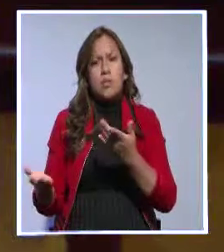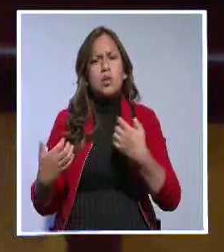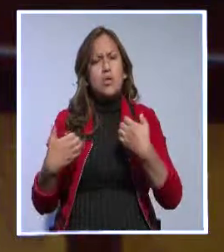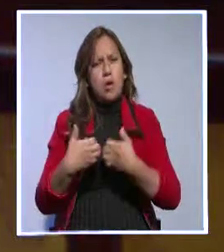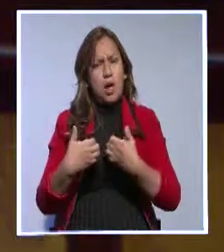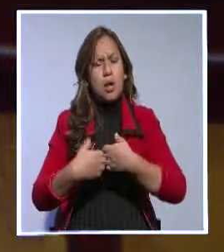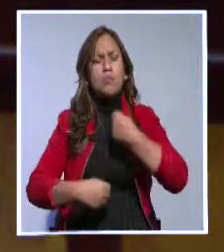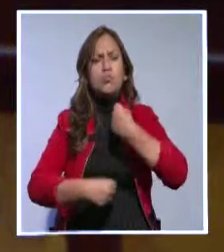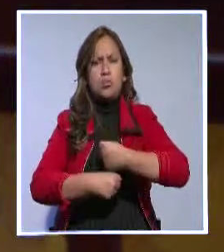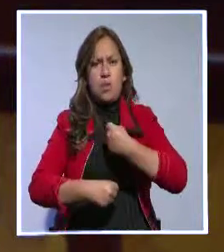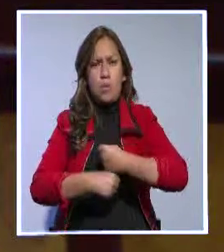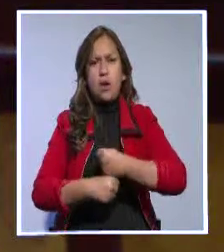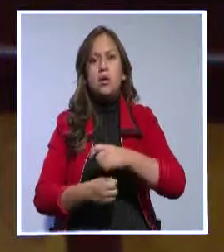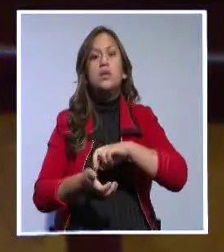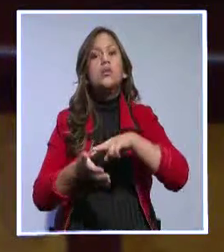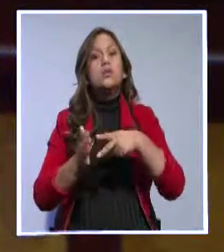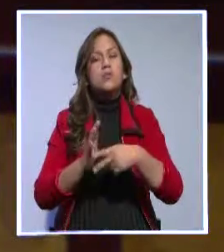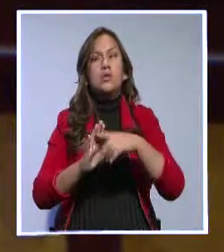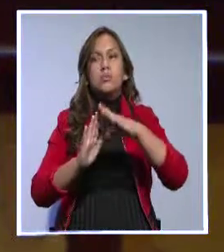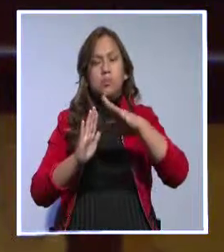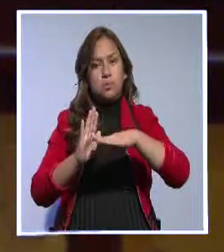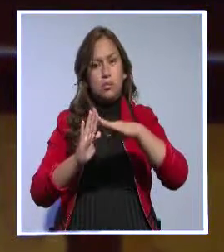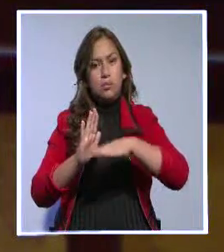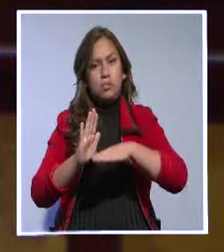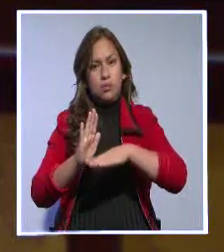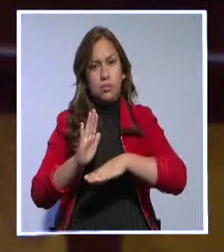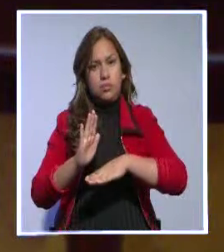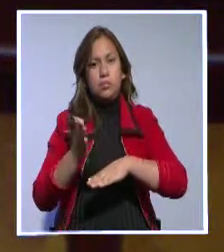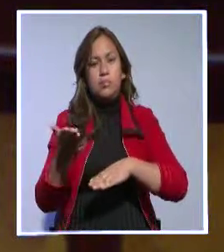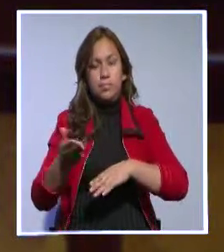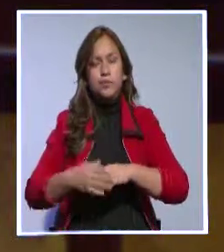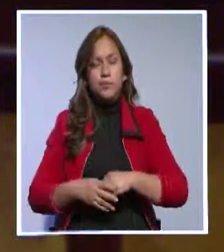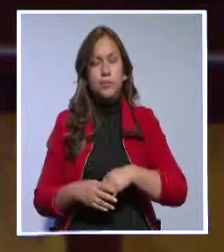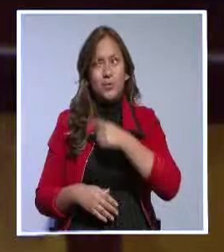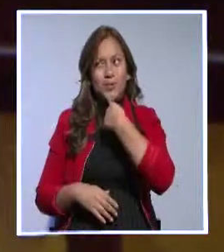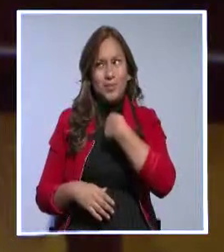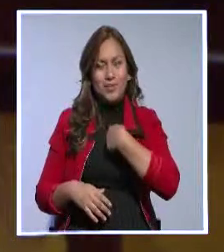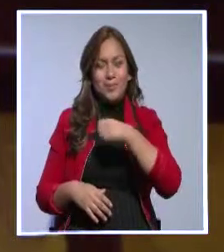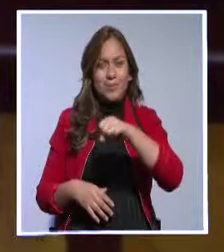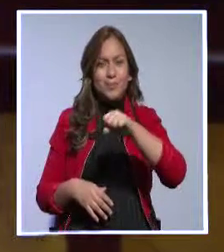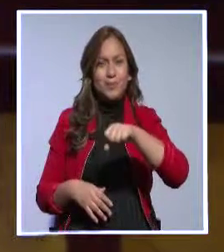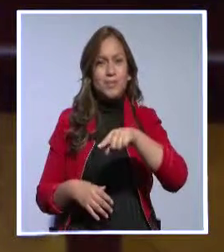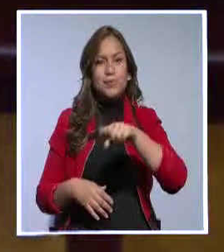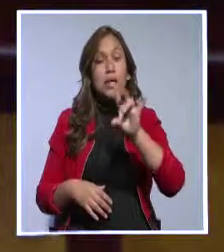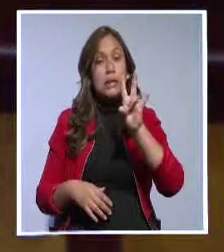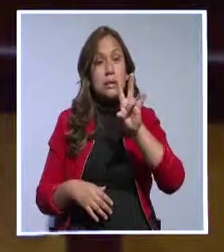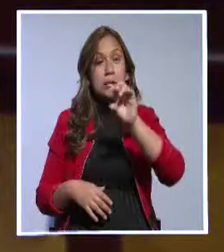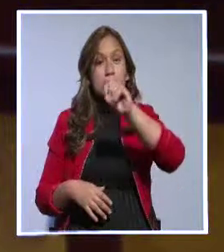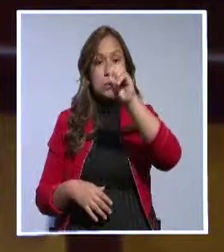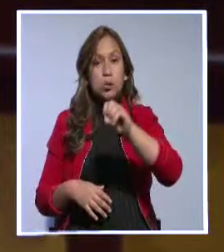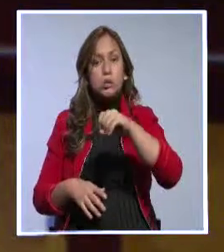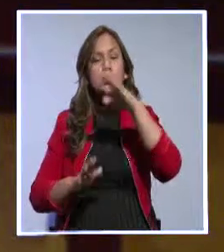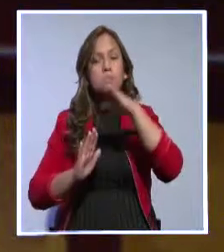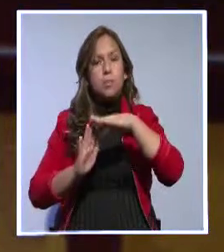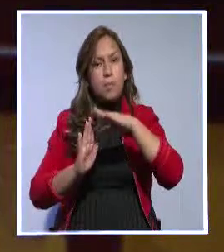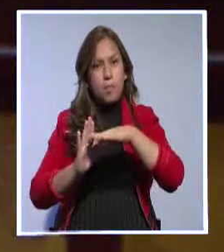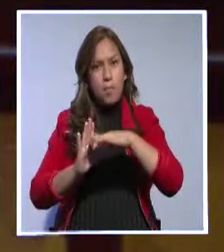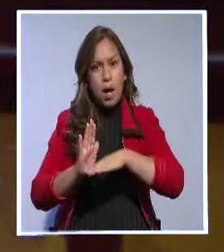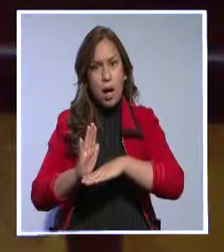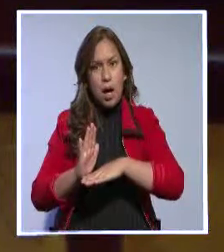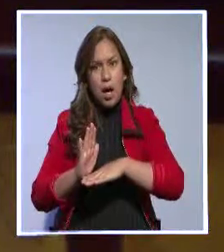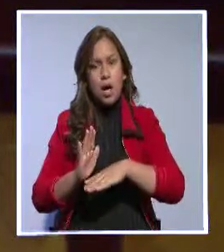bajar como tú decías en la introducción de este diálogo en un 7 por ciento en relación a otros